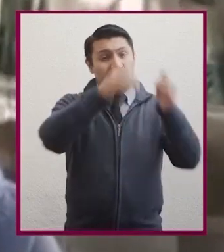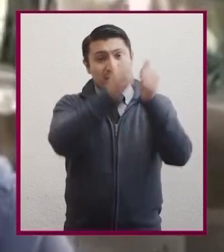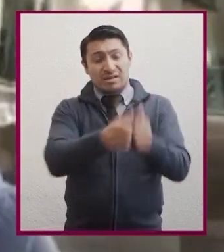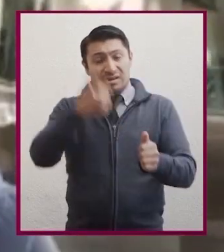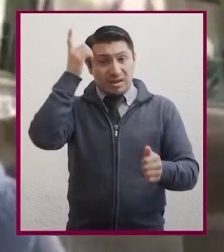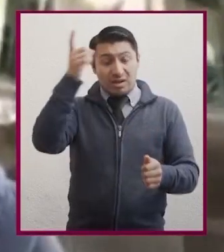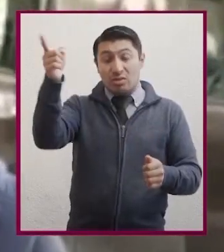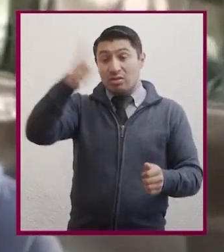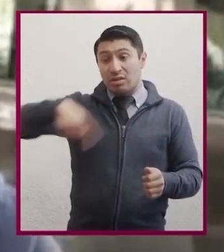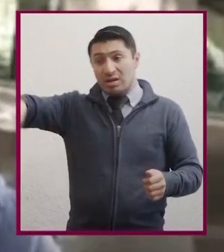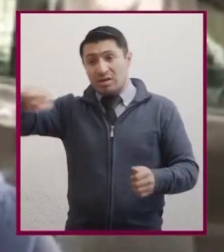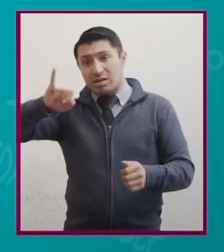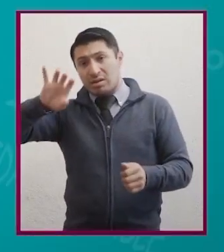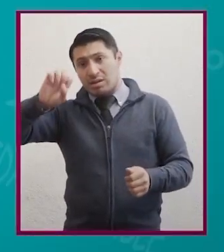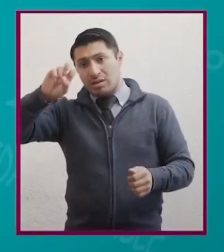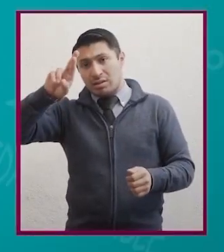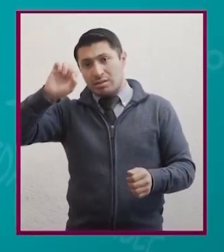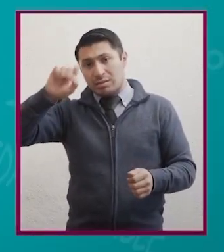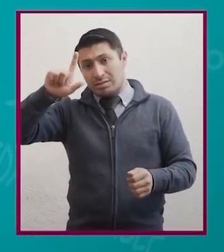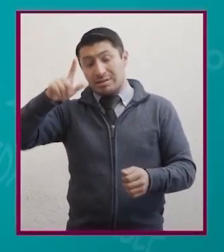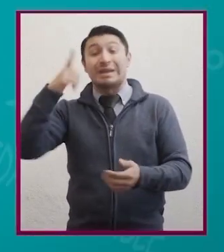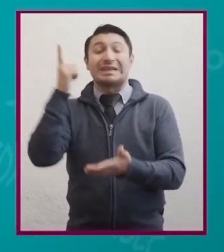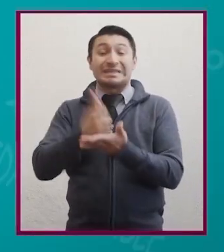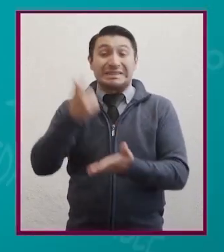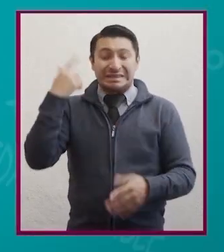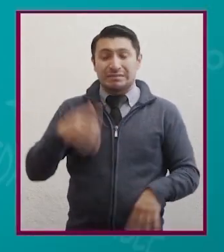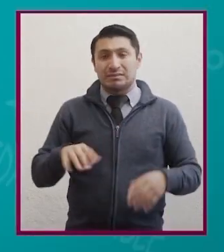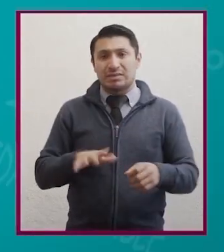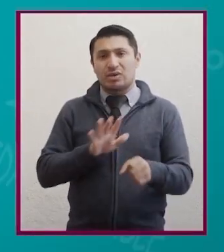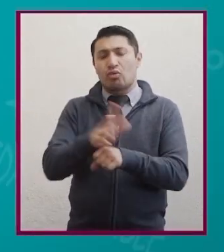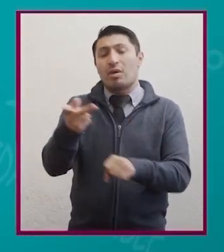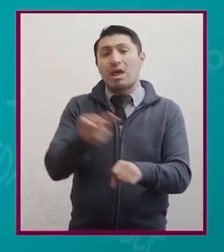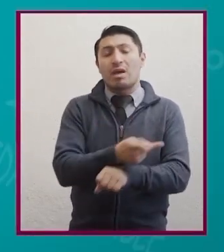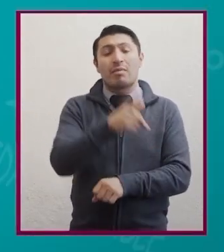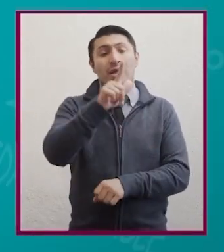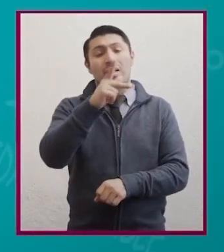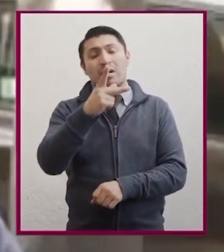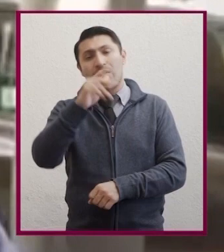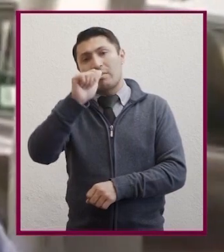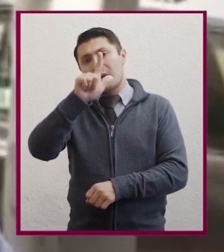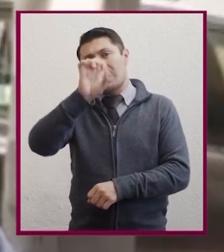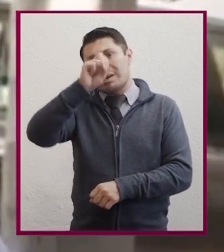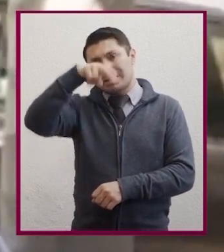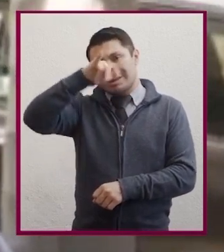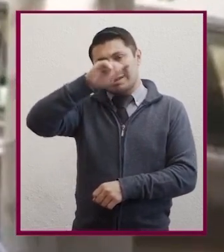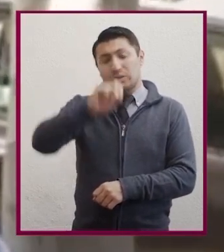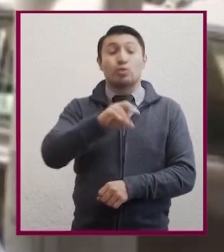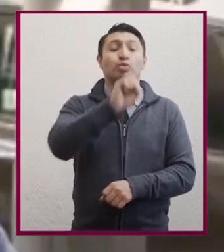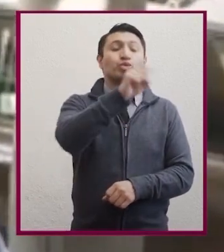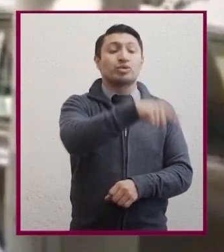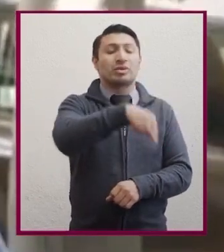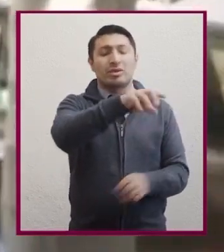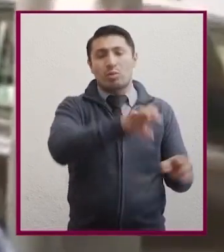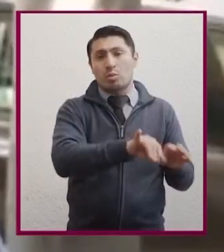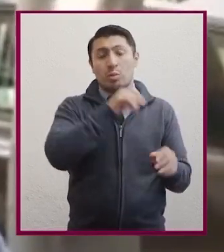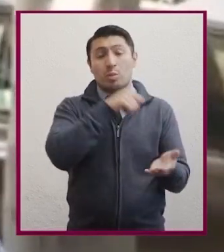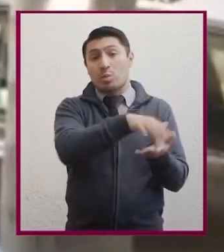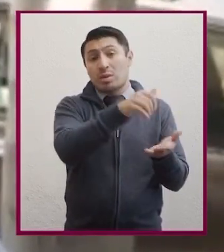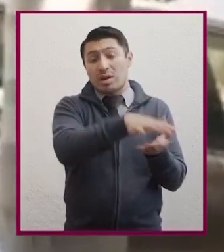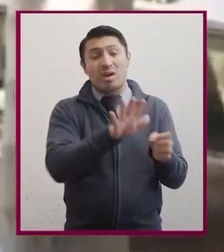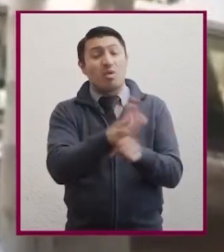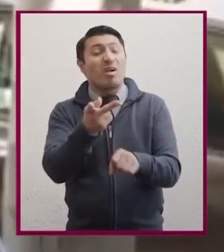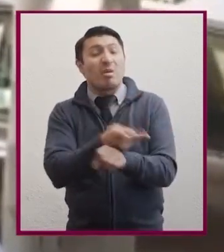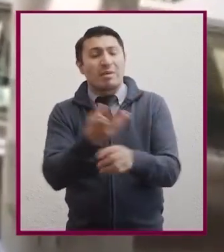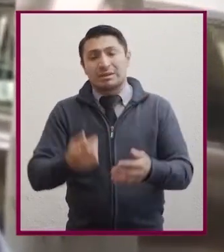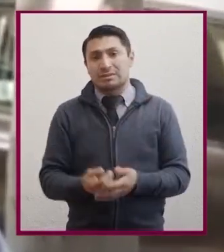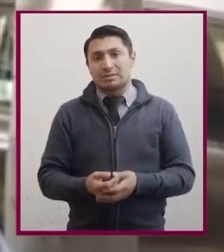por lo tanto es muy grave. ¿Qué sucede con los palestinos desplazados en la actualidad? Los palestinos en